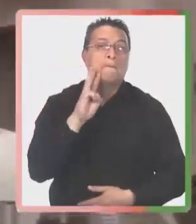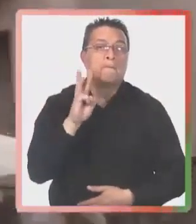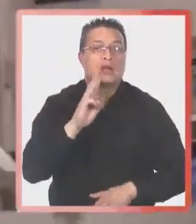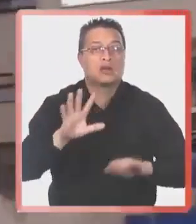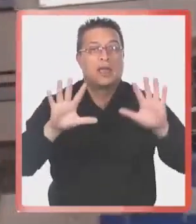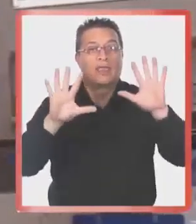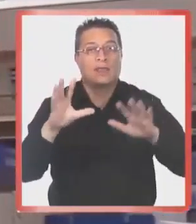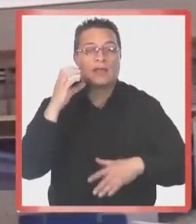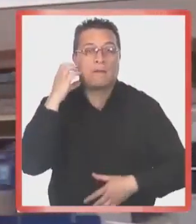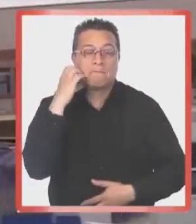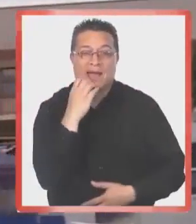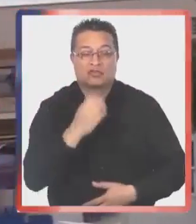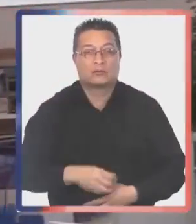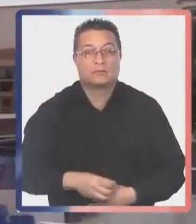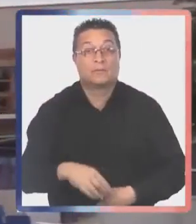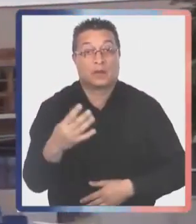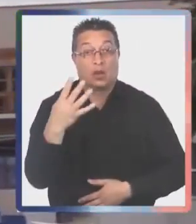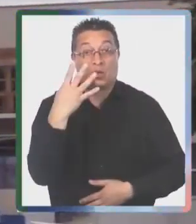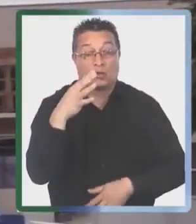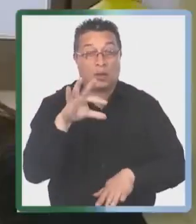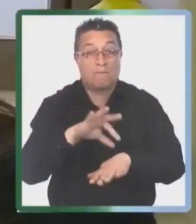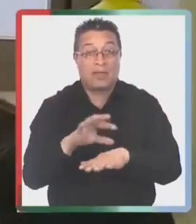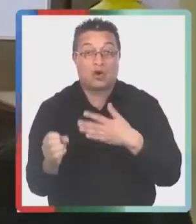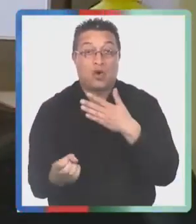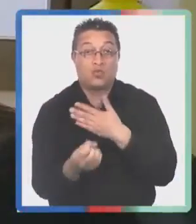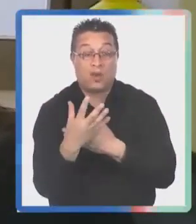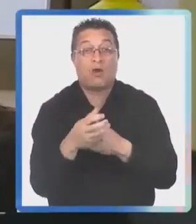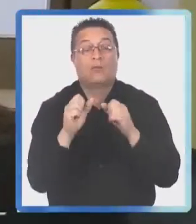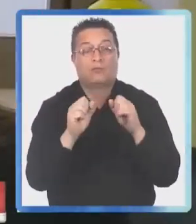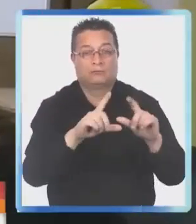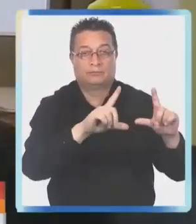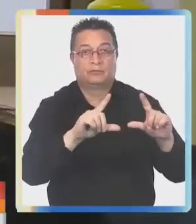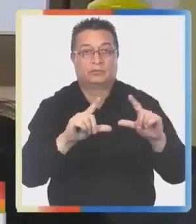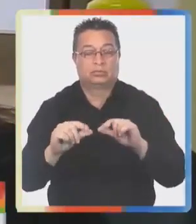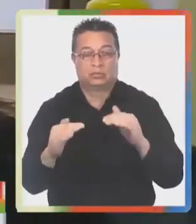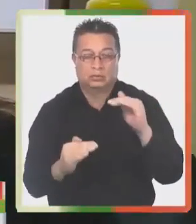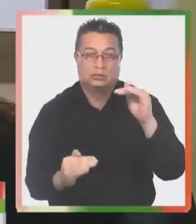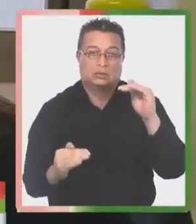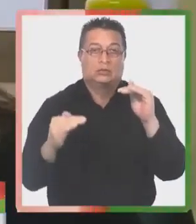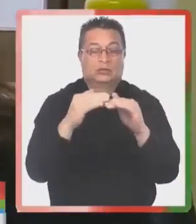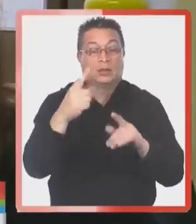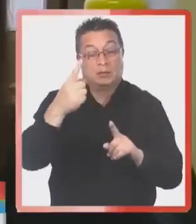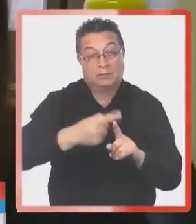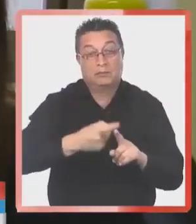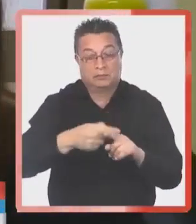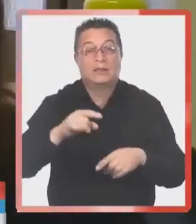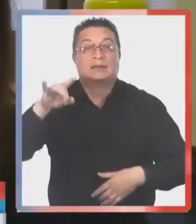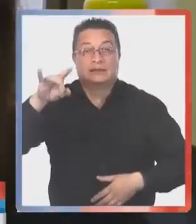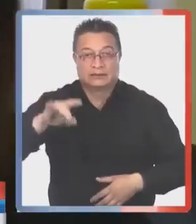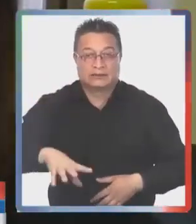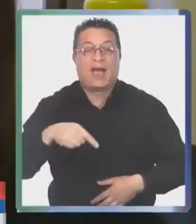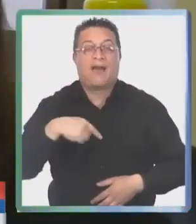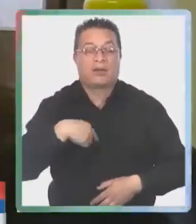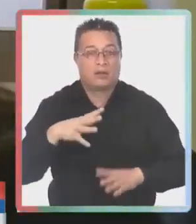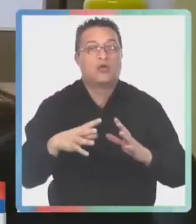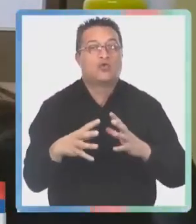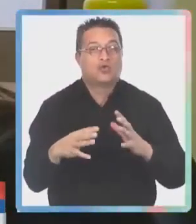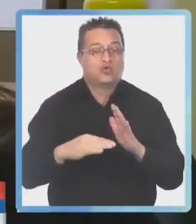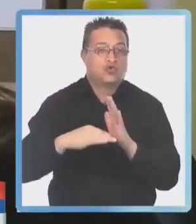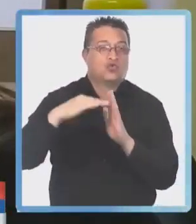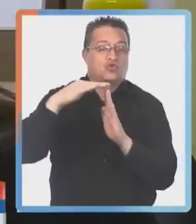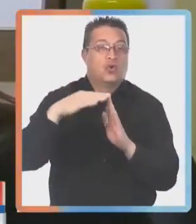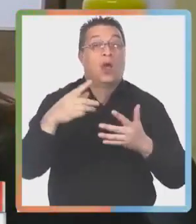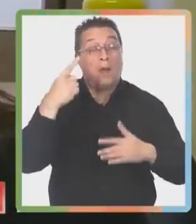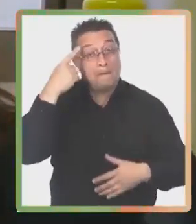el pasado miércoles 10 de mayo. Con estos 4 médicos nuevos podemos disminuir esa brecha, que estos meses igual sabemos que